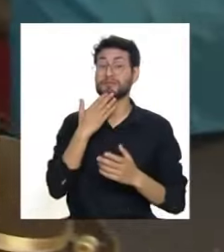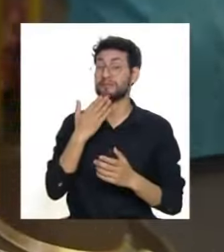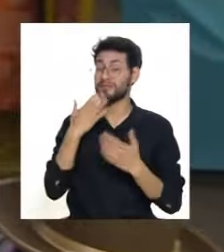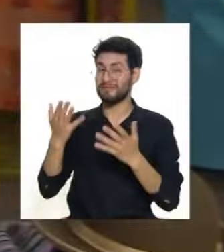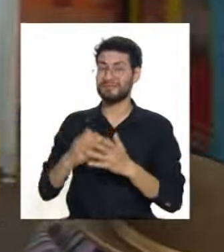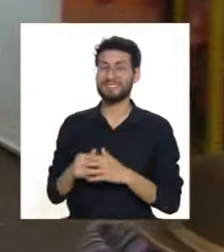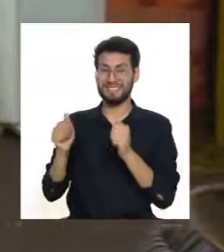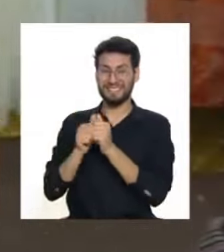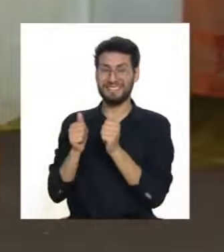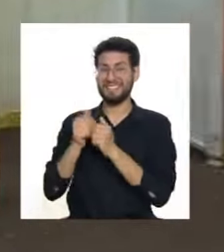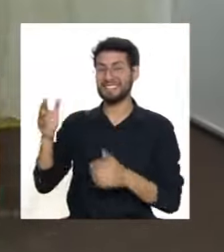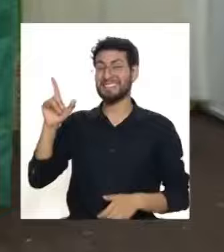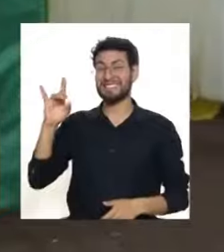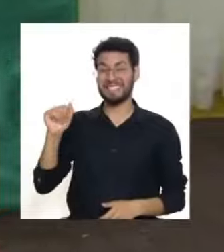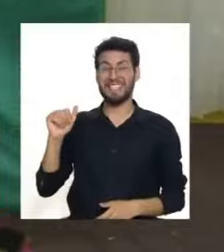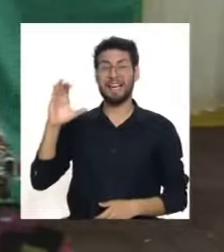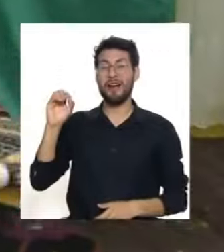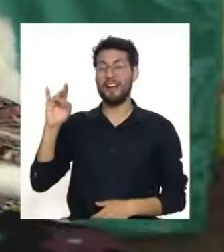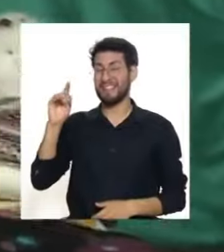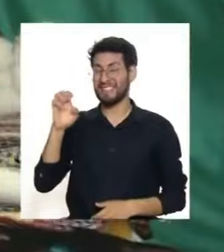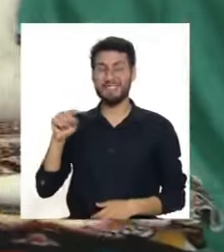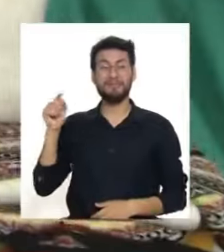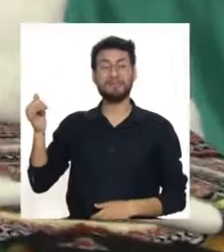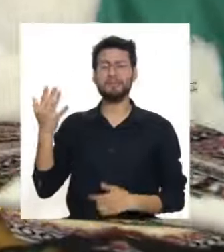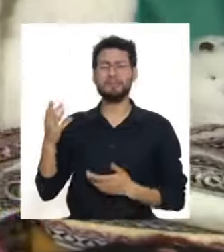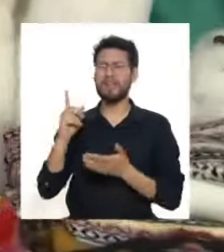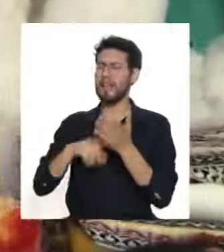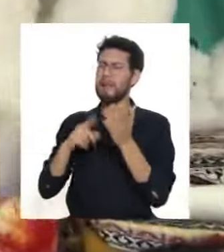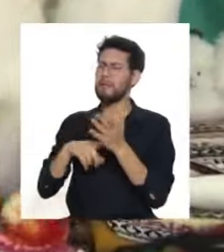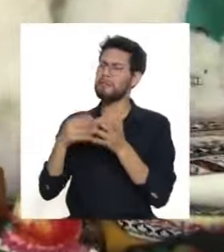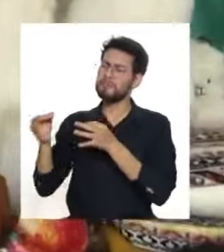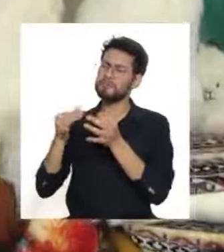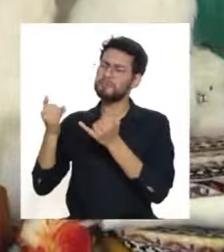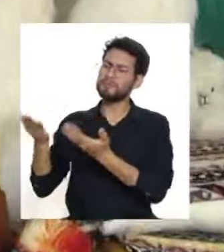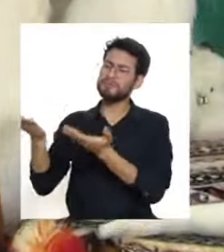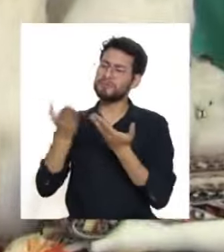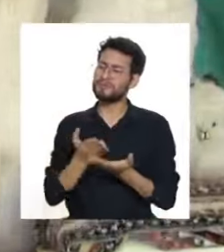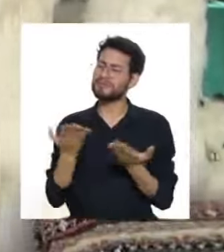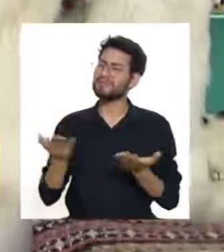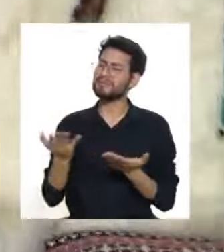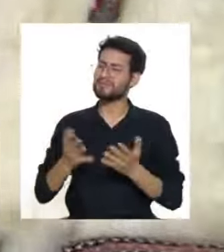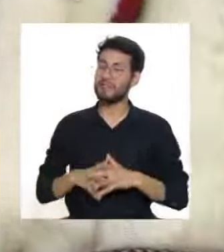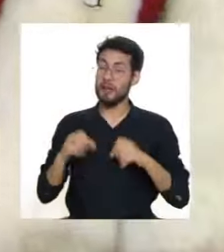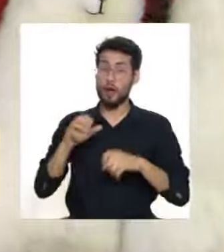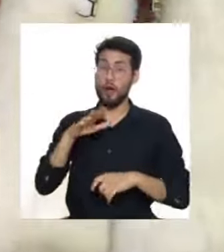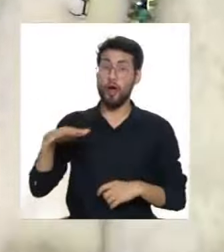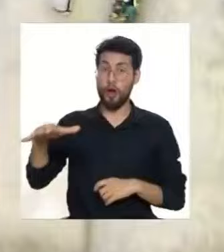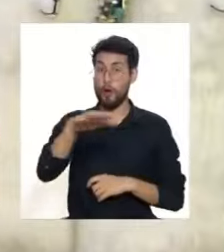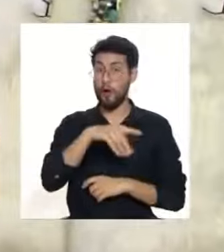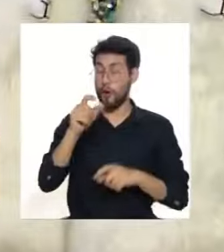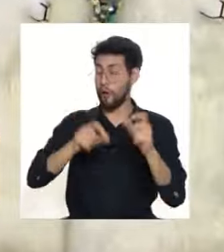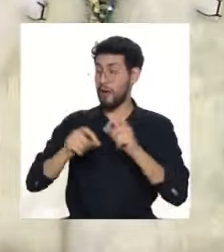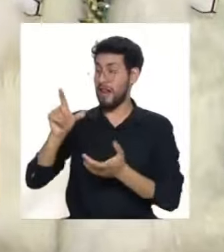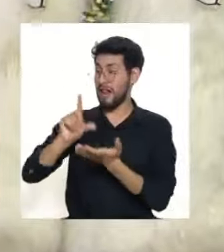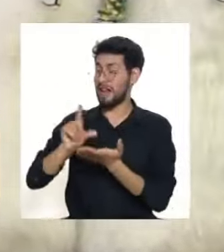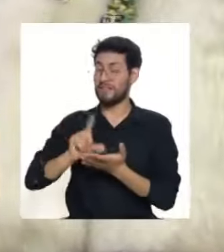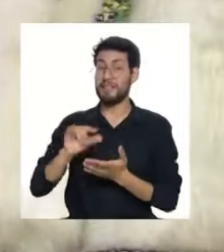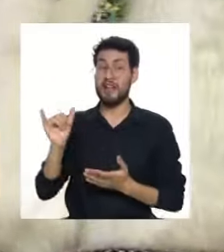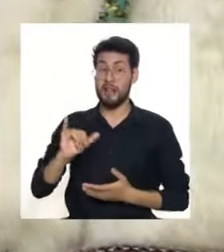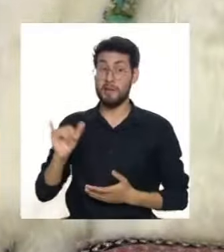nuestra queridísima Lidia Cortés. Porque, ¿qué nos estás trayendo aquí para todo tu público limeño